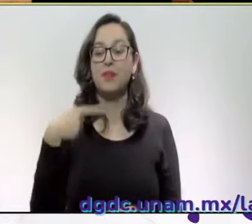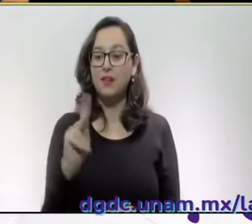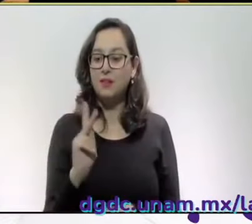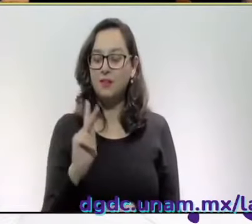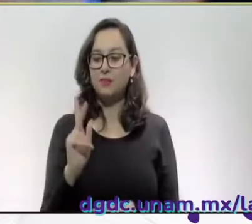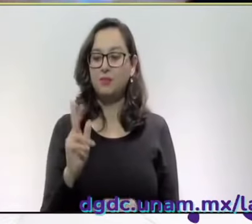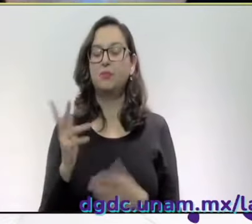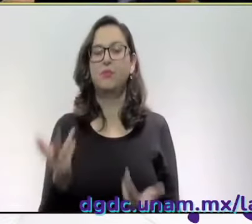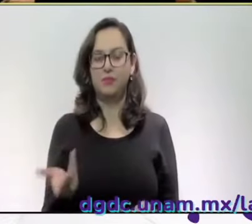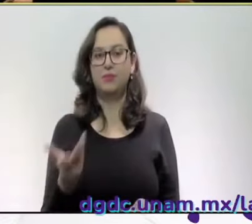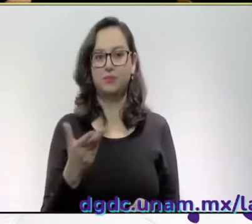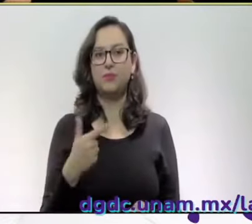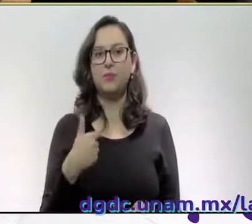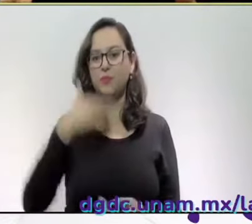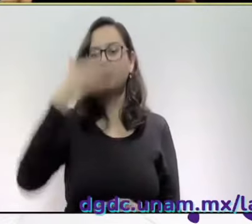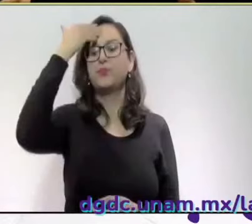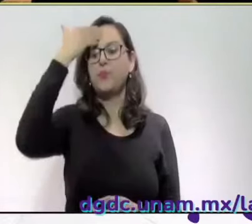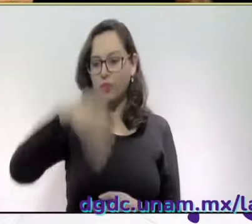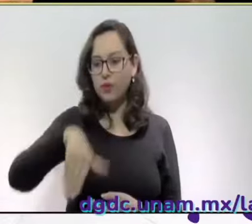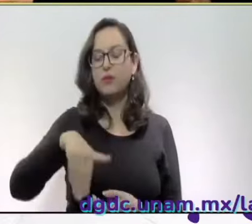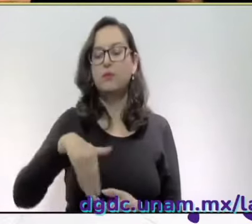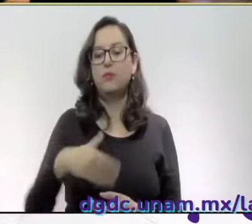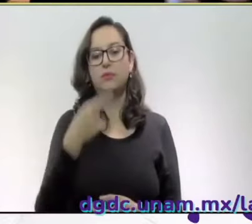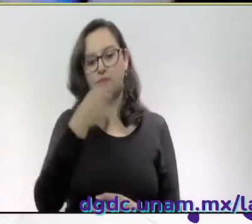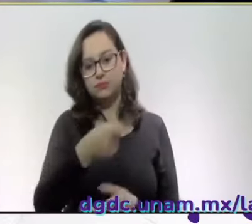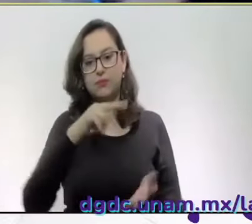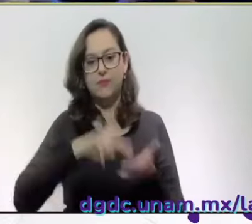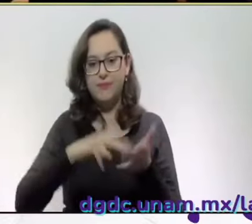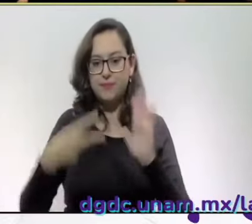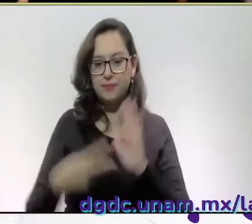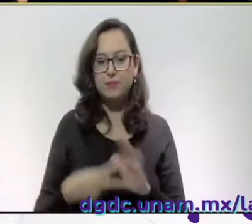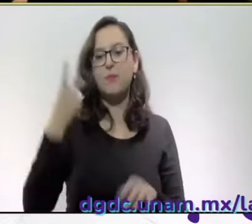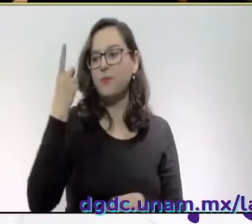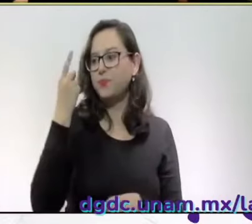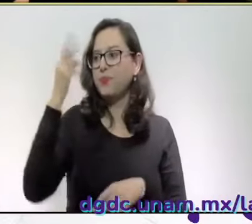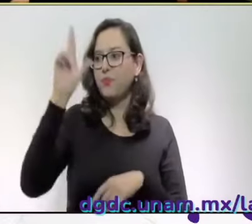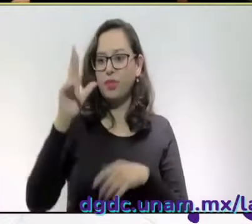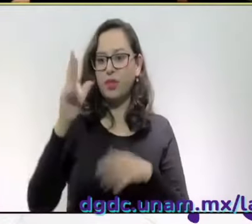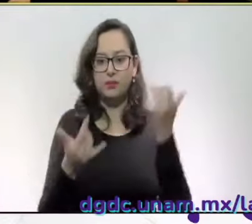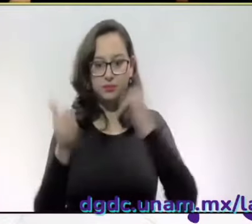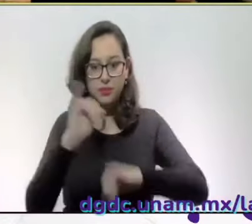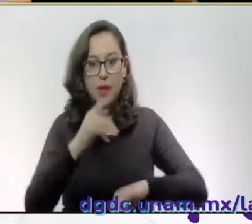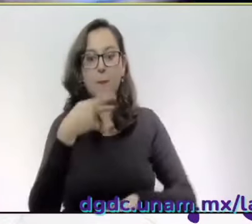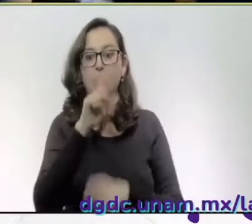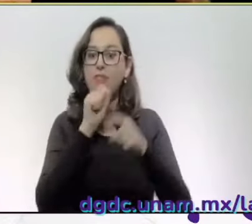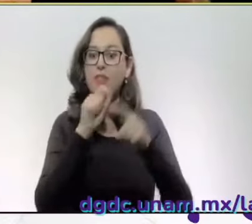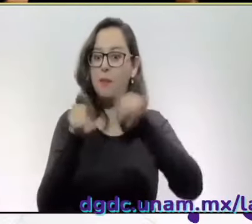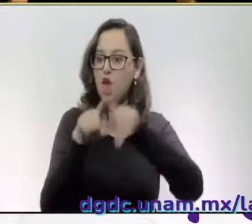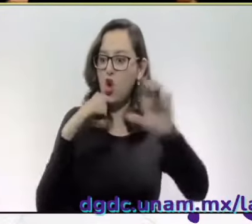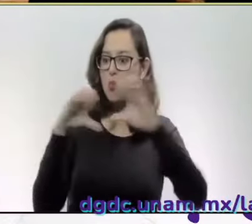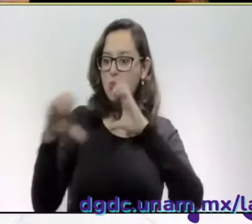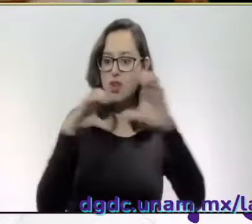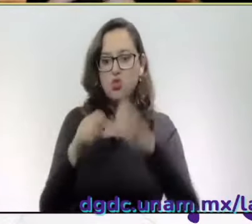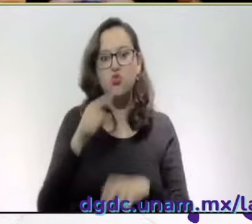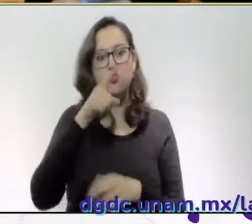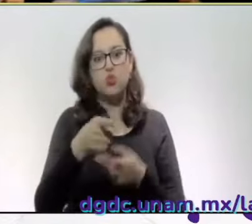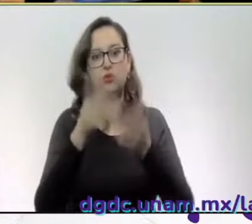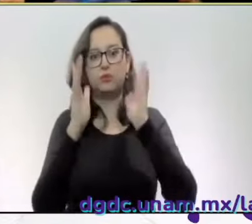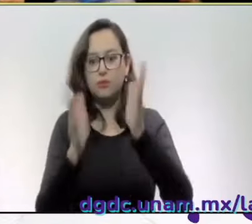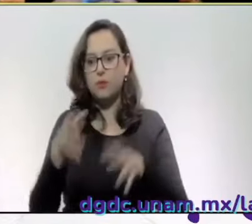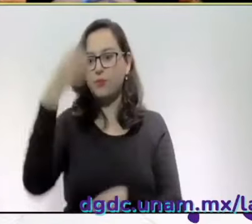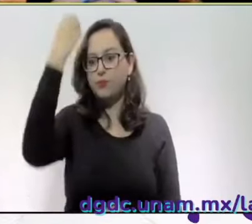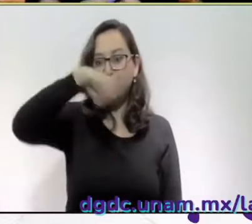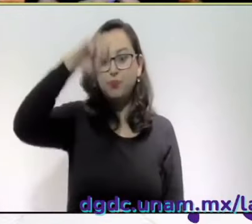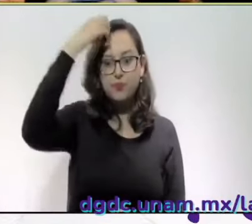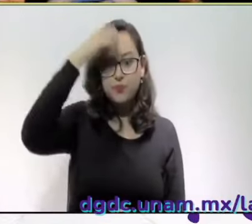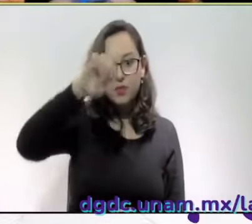sé que eres físico, bueno, ingeniero, doctor en física, pero eres comunicador, o sea, tienes ya una experiencia